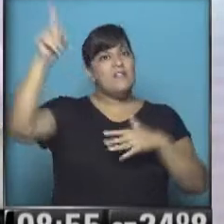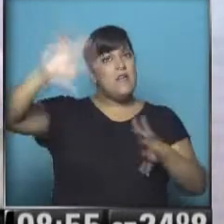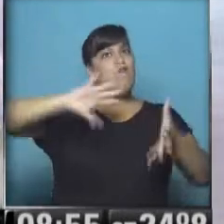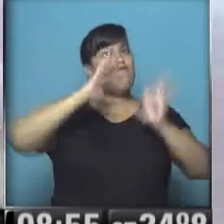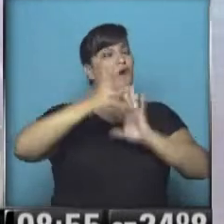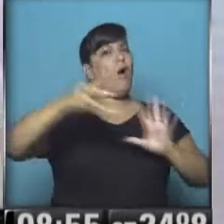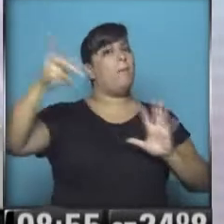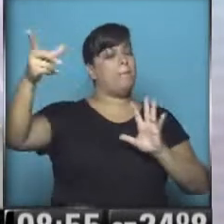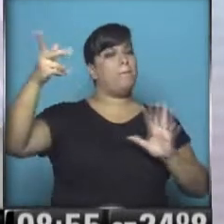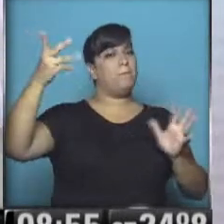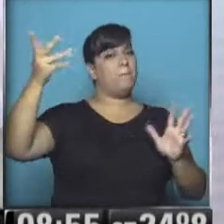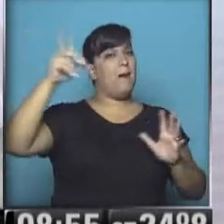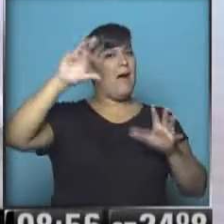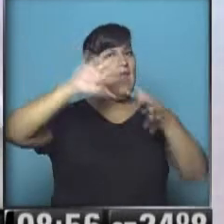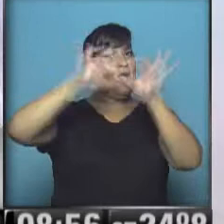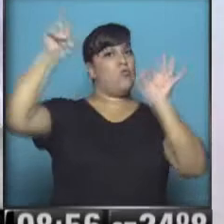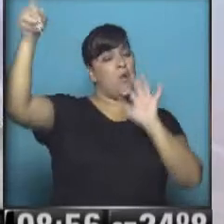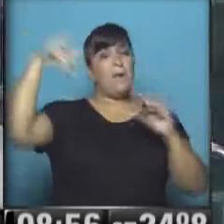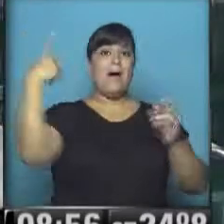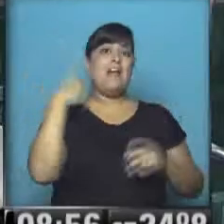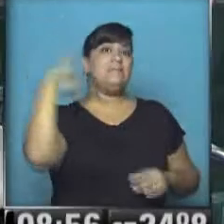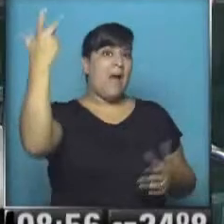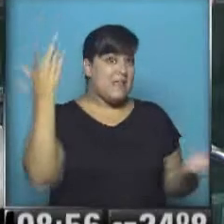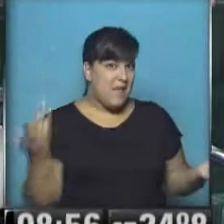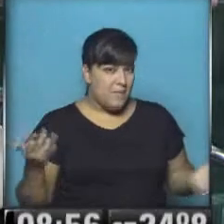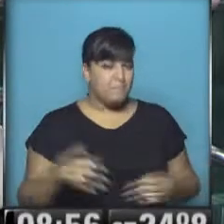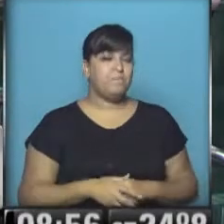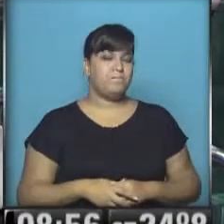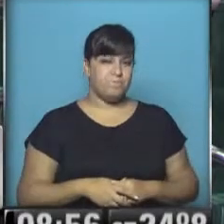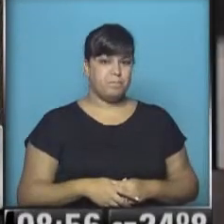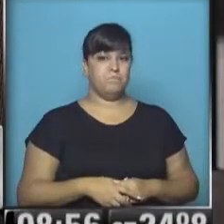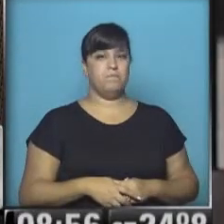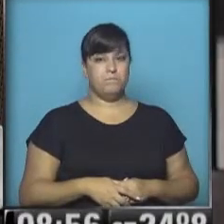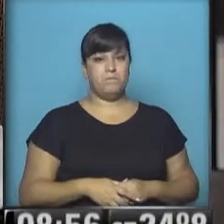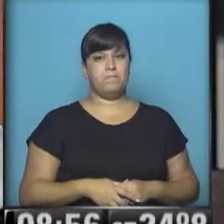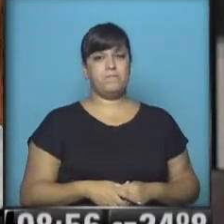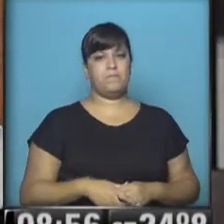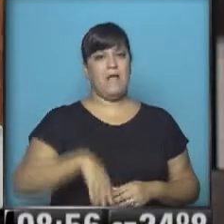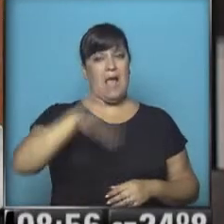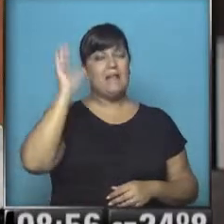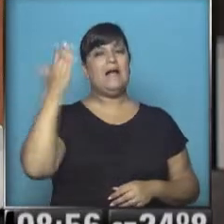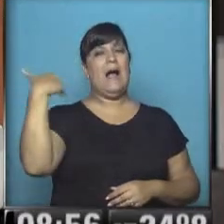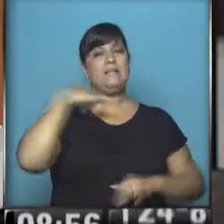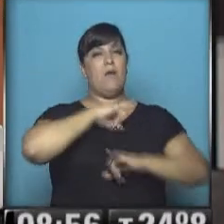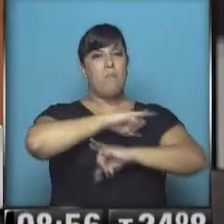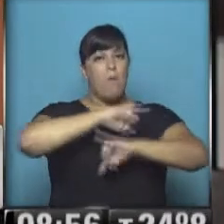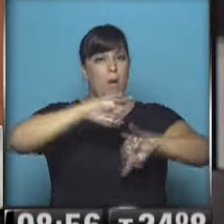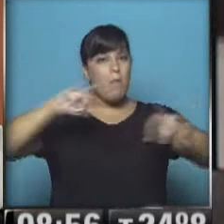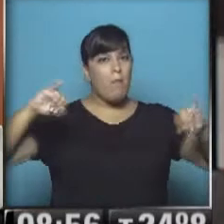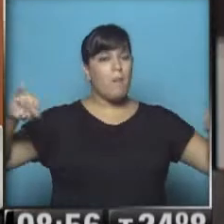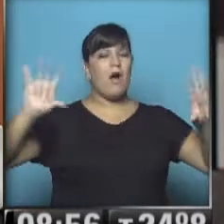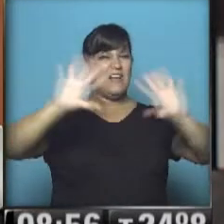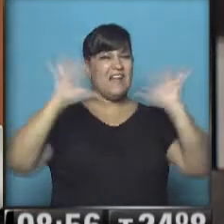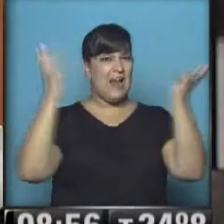espaldarazo por ejemplo para podemos en españa bueno podemos fue uno de los de los sectores que hacía campaña a nivel internacional